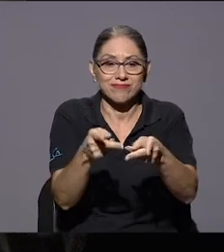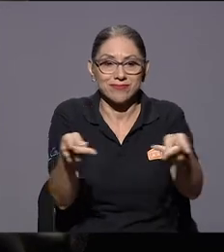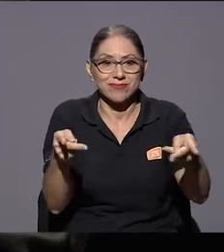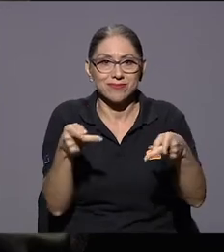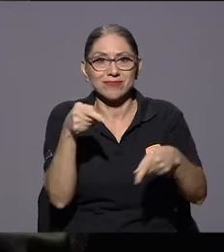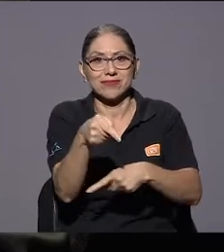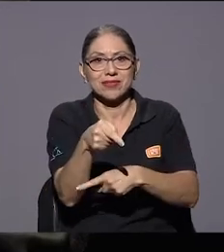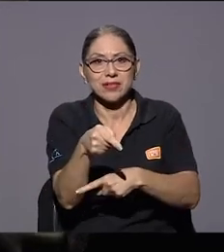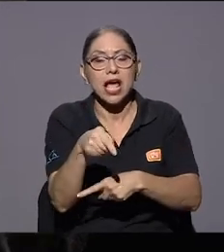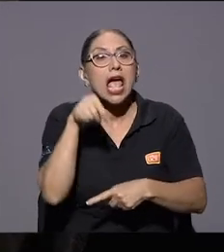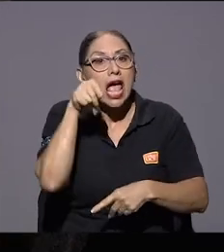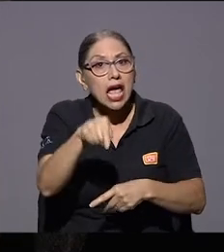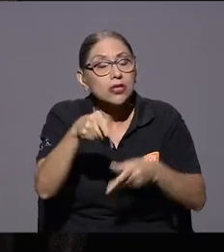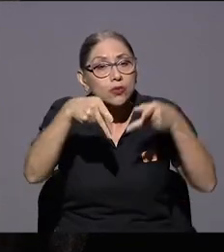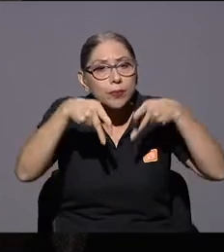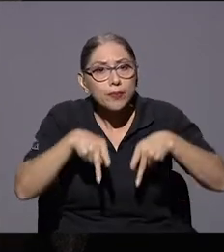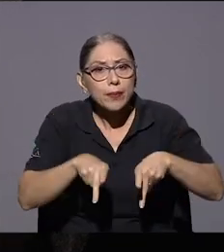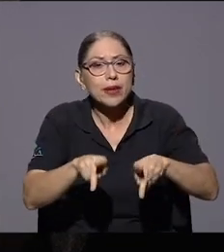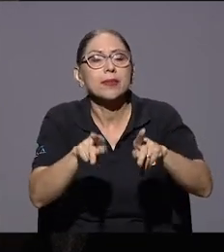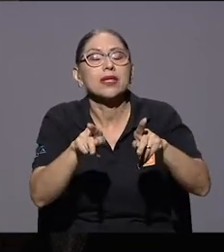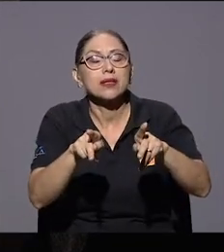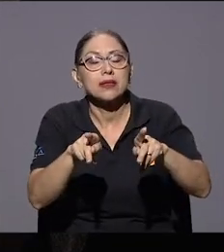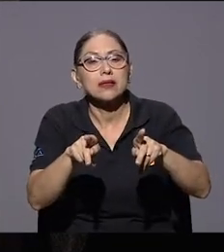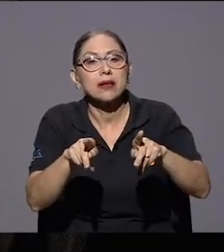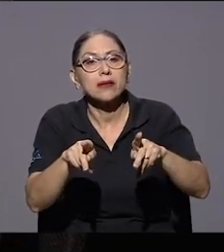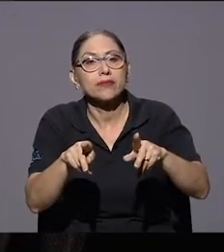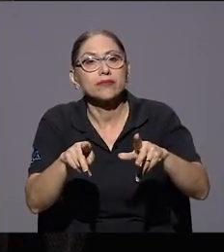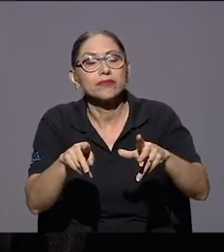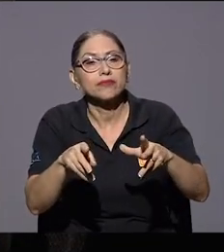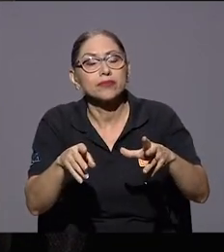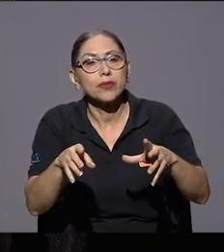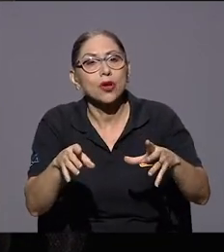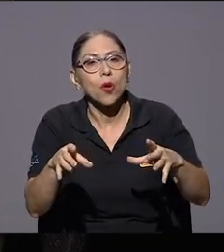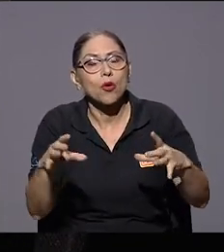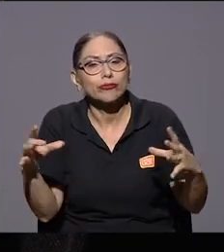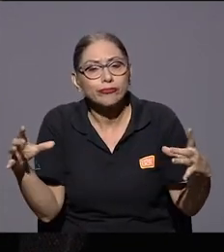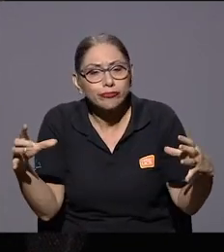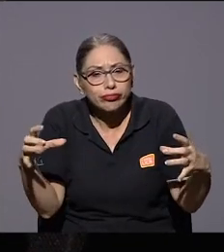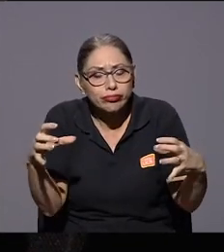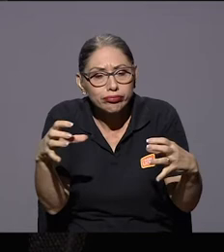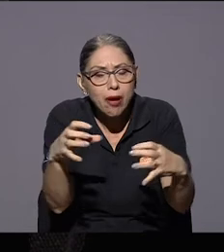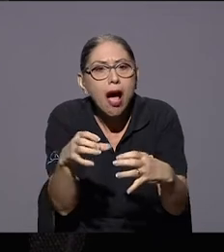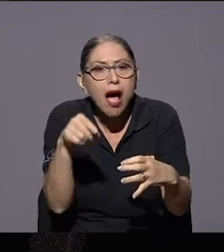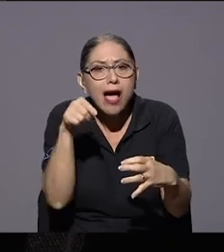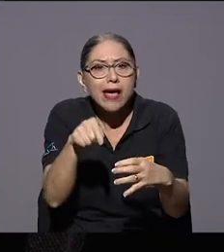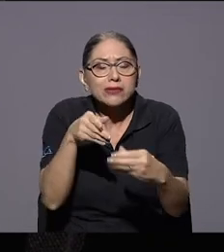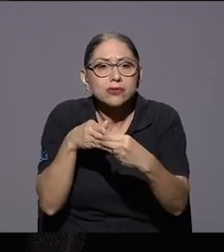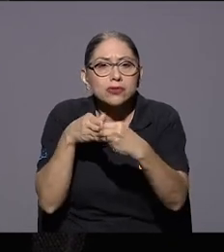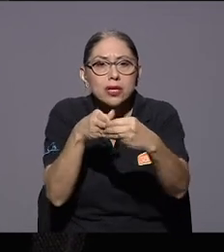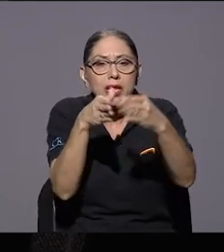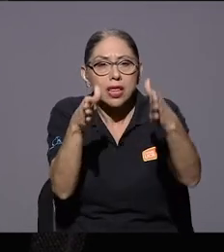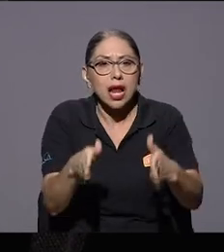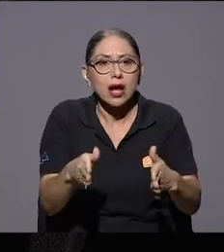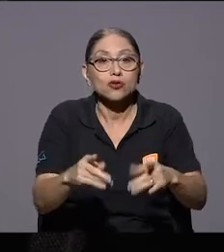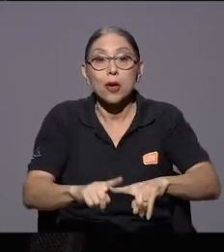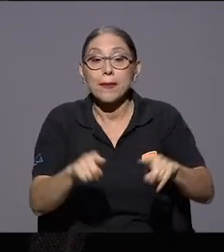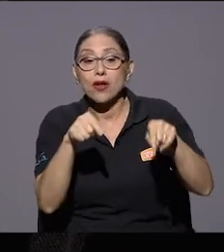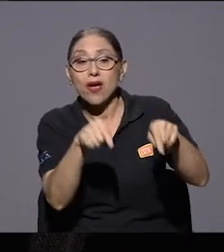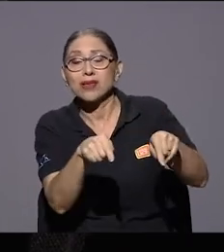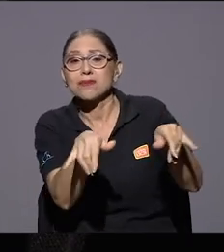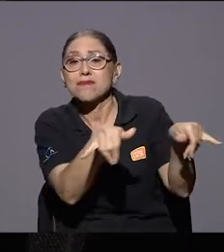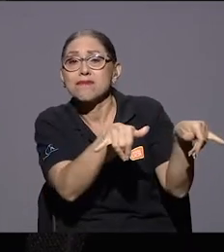eso institucionalmente permite canalizar, ¿sí? Digamos, esos liderazgos, pero que tienen el mismo